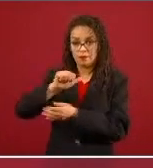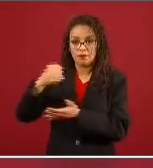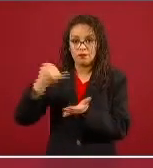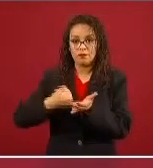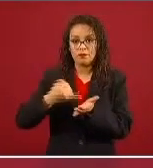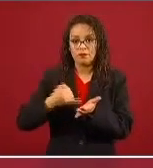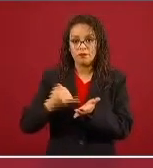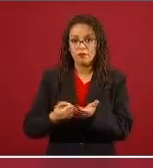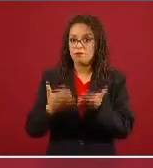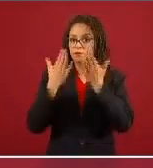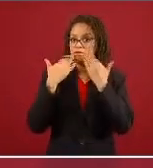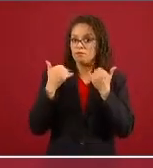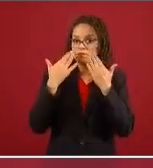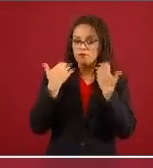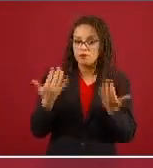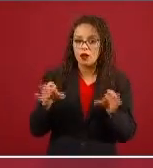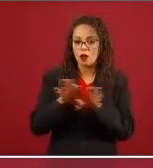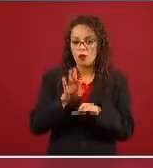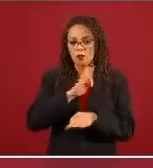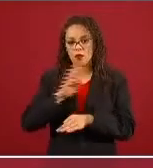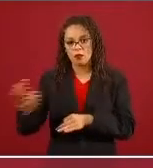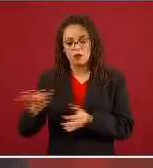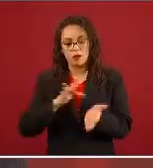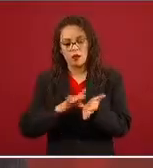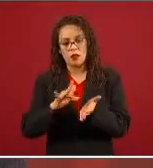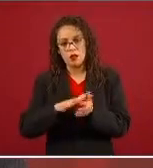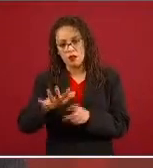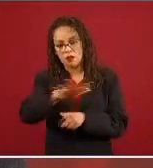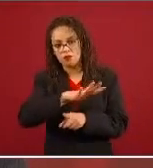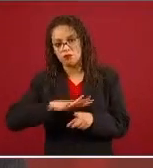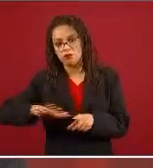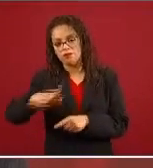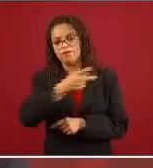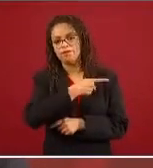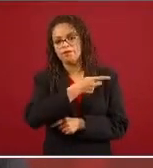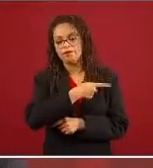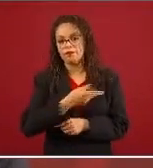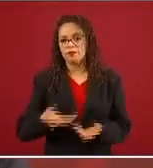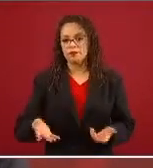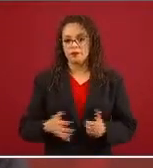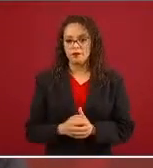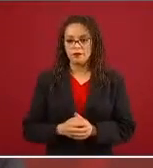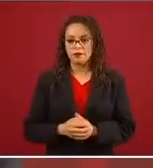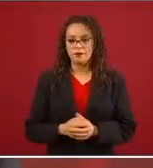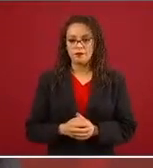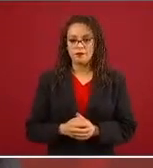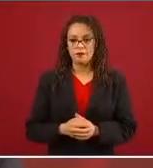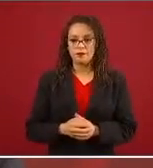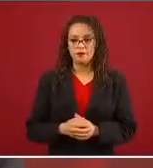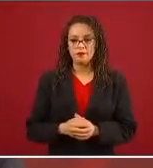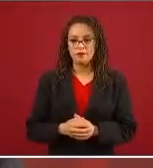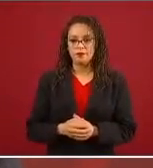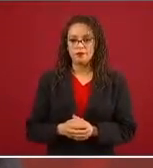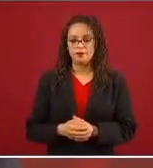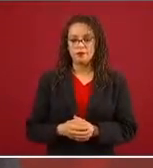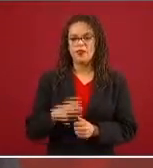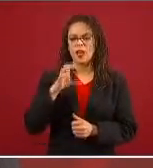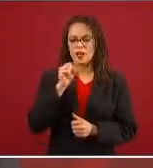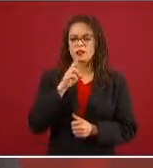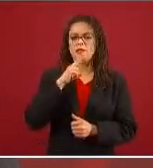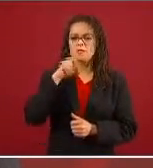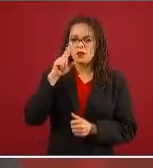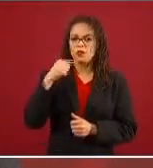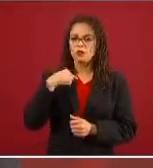Pero es mejor lo que estoy planteando. Te voy a mandar la carta de los que